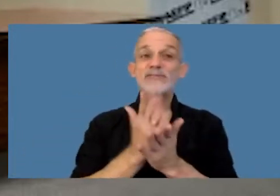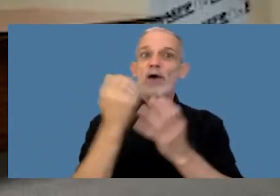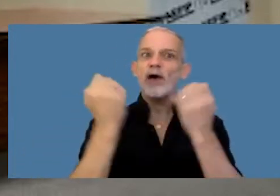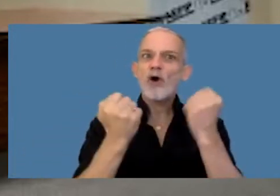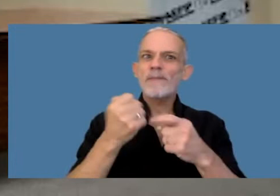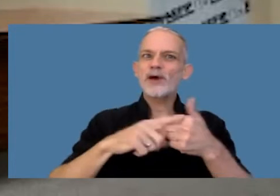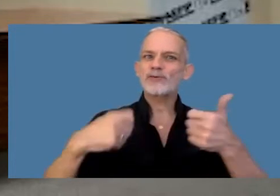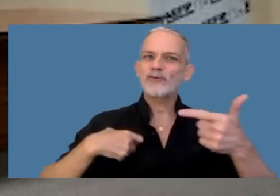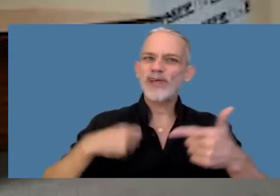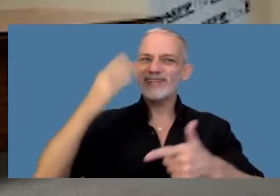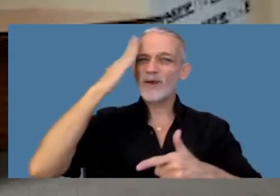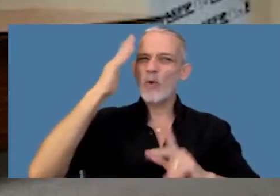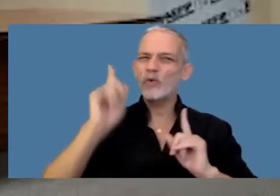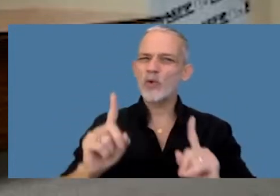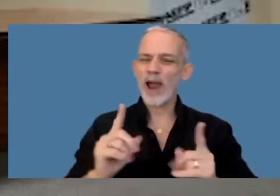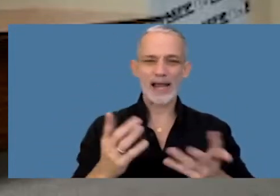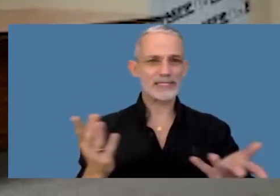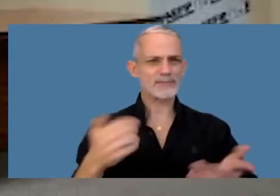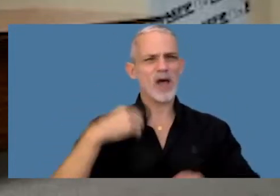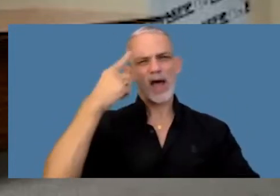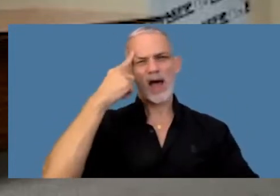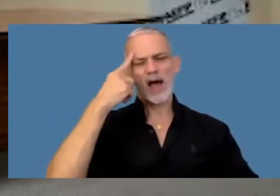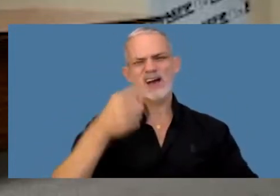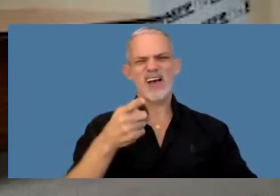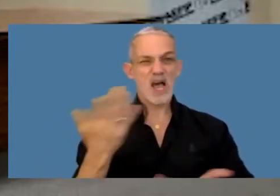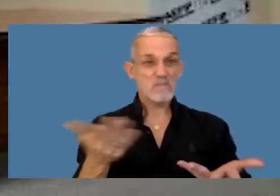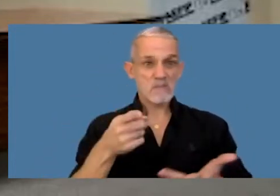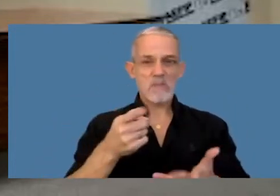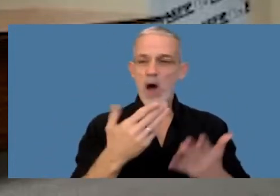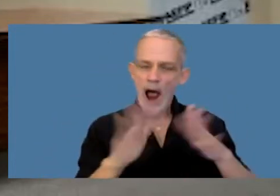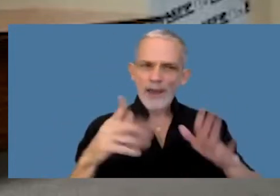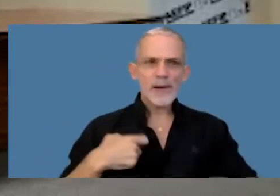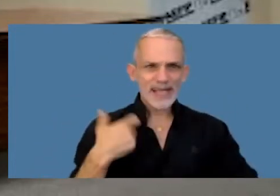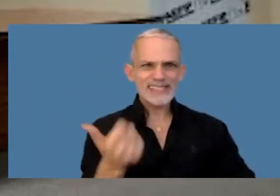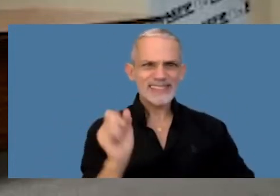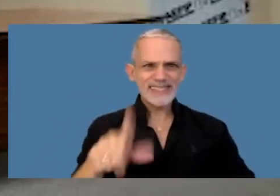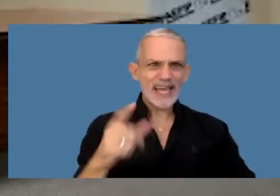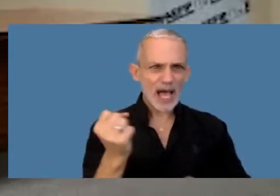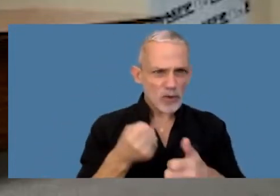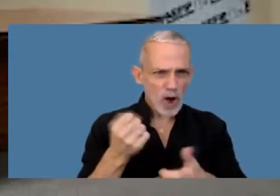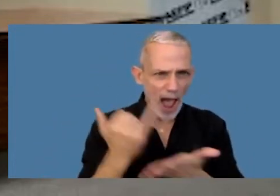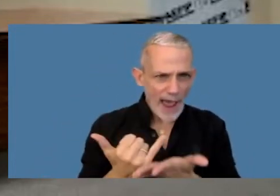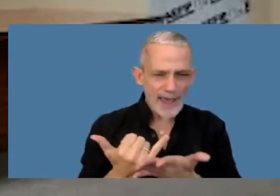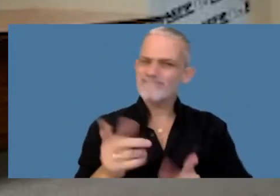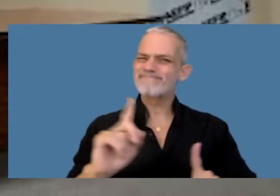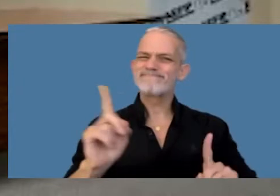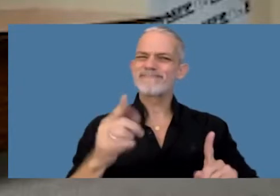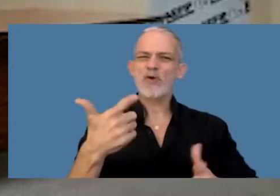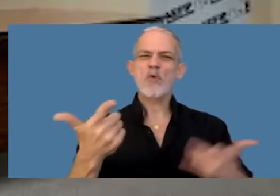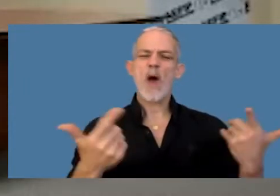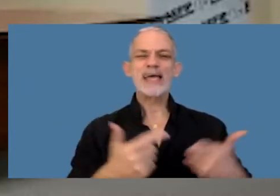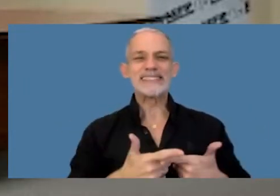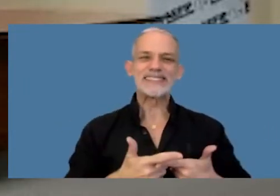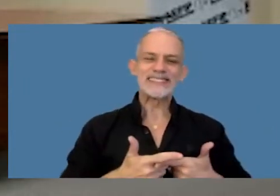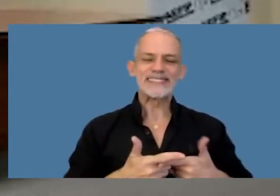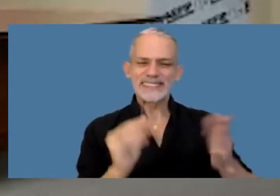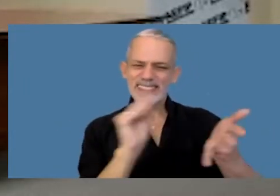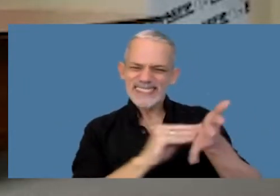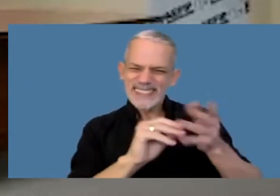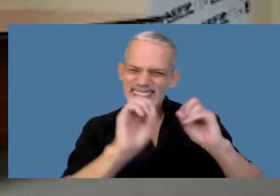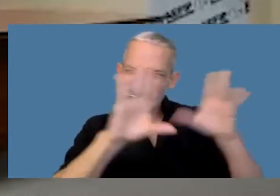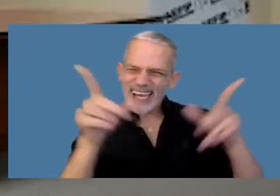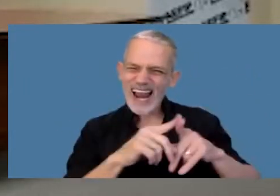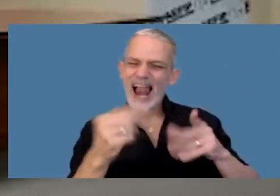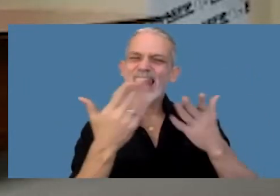culturales. Uno en principio podría decir, bueno, pero acá está la libertad sindical. No, no está claramente expresada la libertad sindical en ese